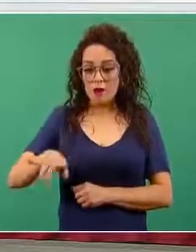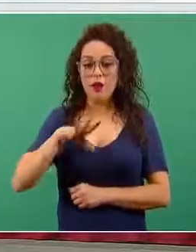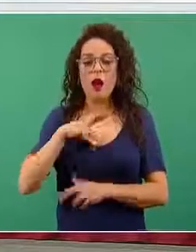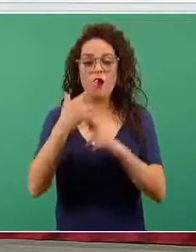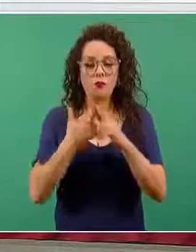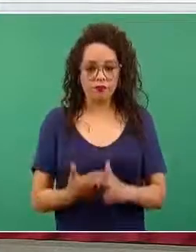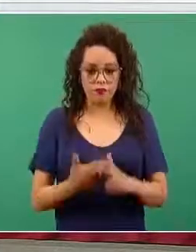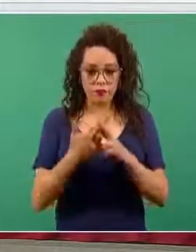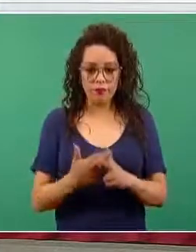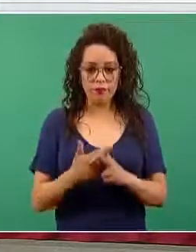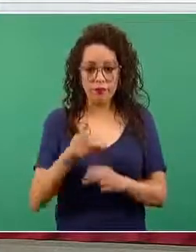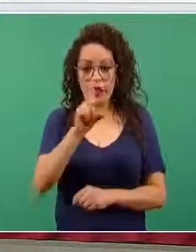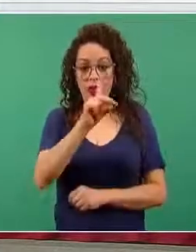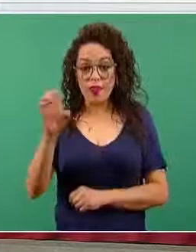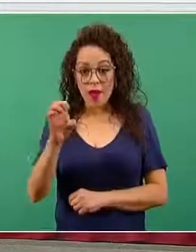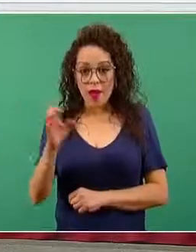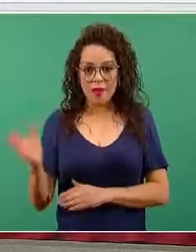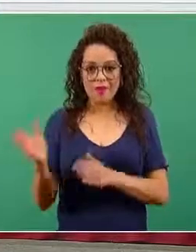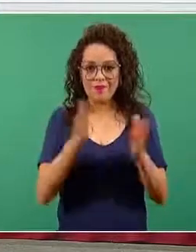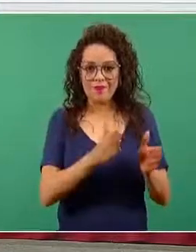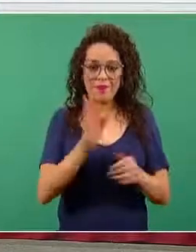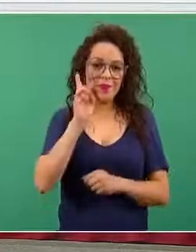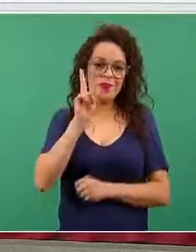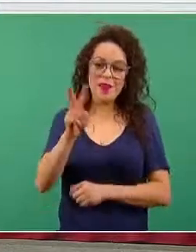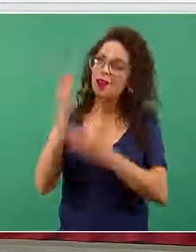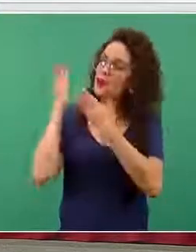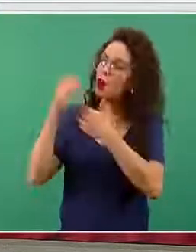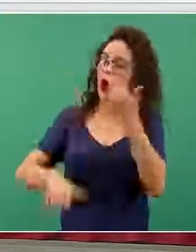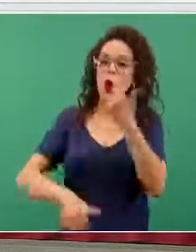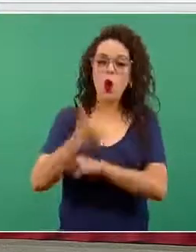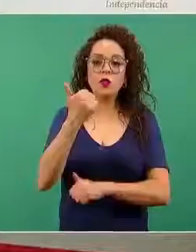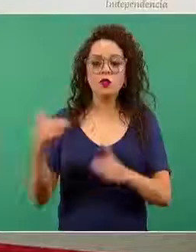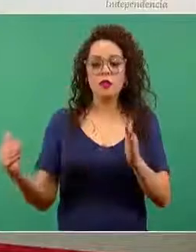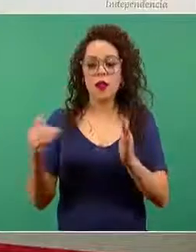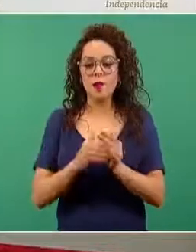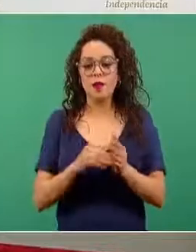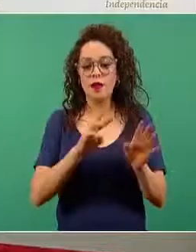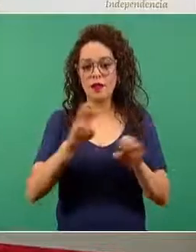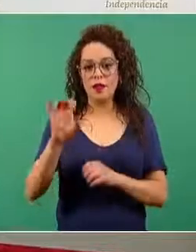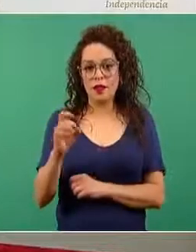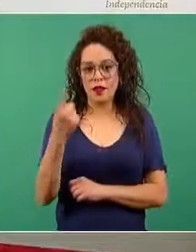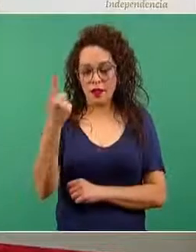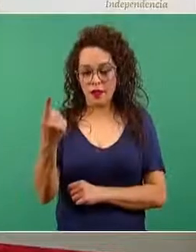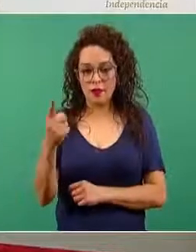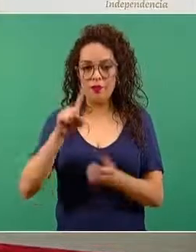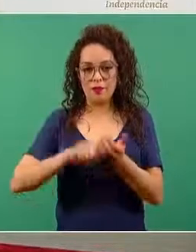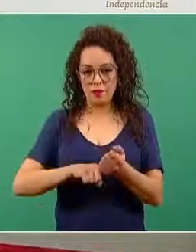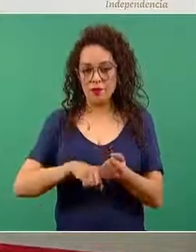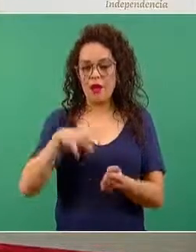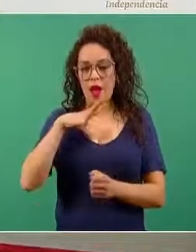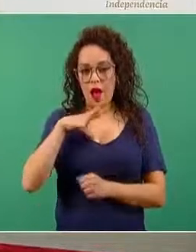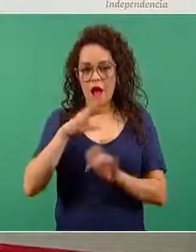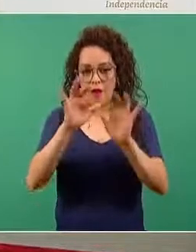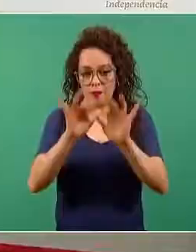las 11,371 que tenemos registradas en la red IRAG.